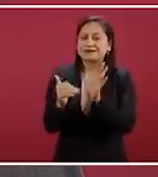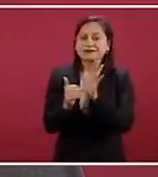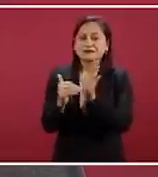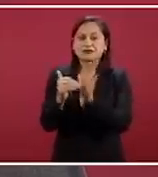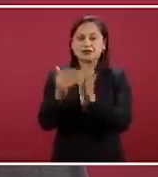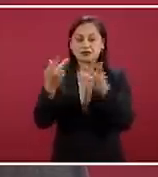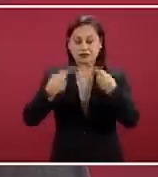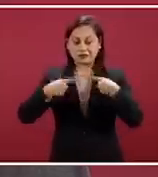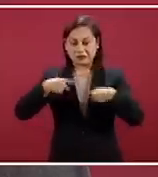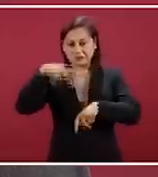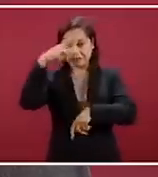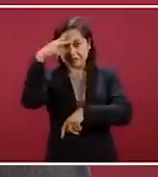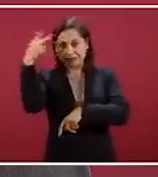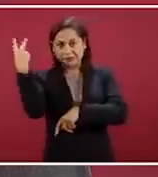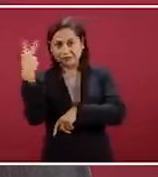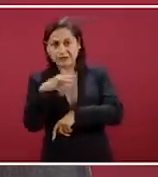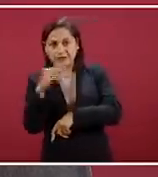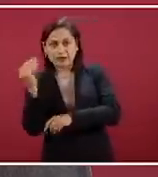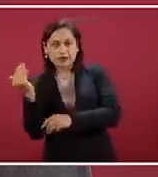Unidos.